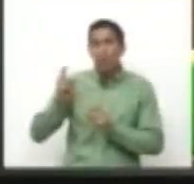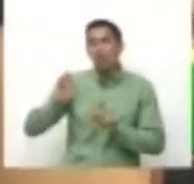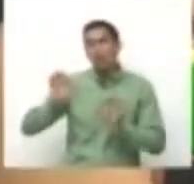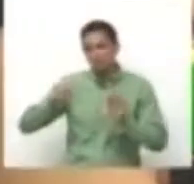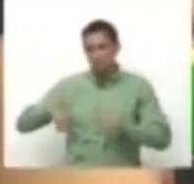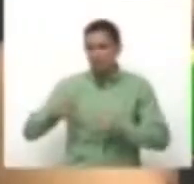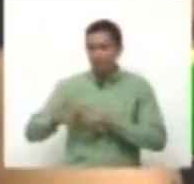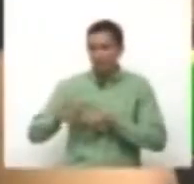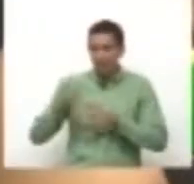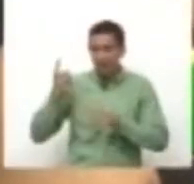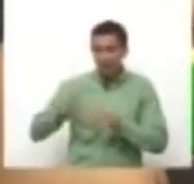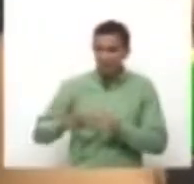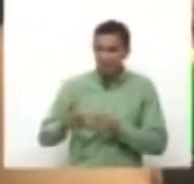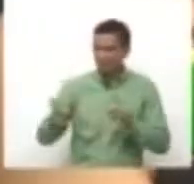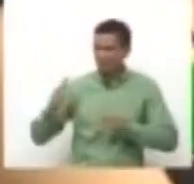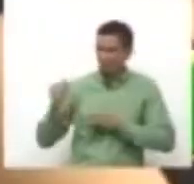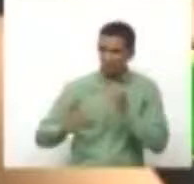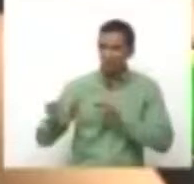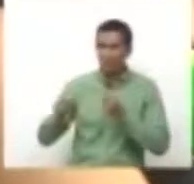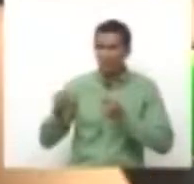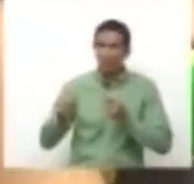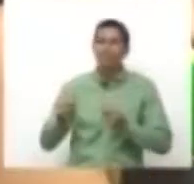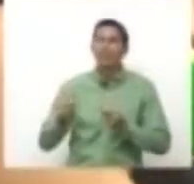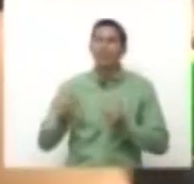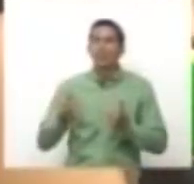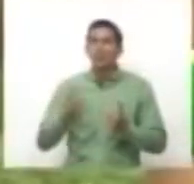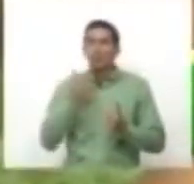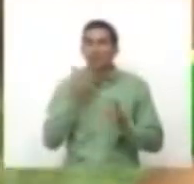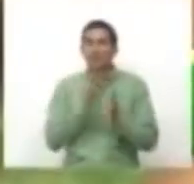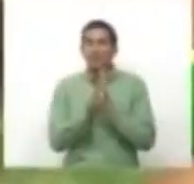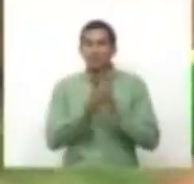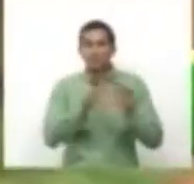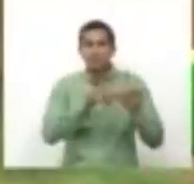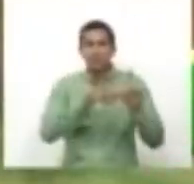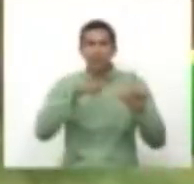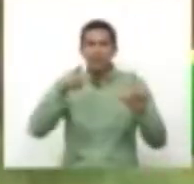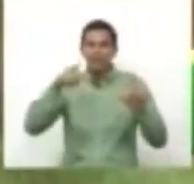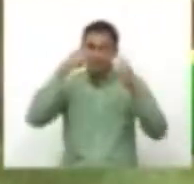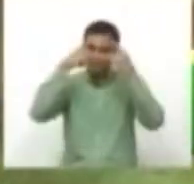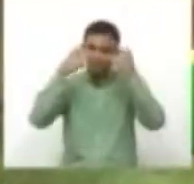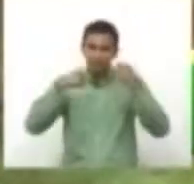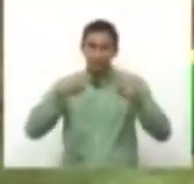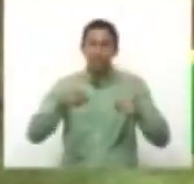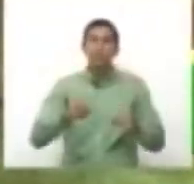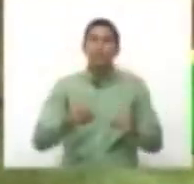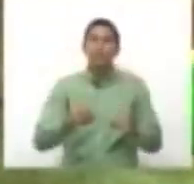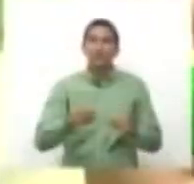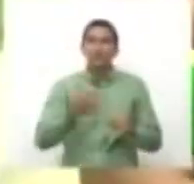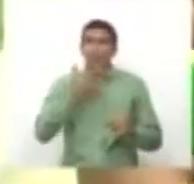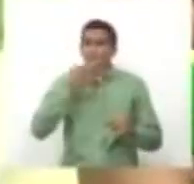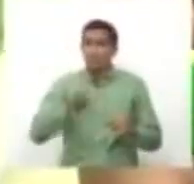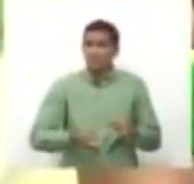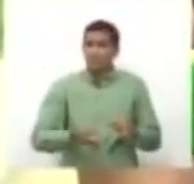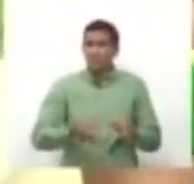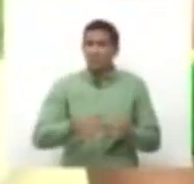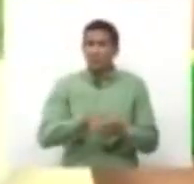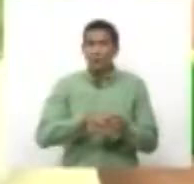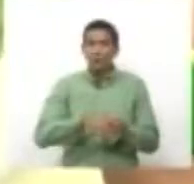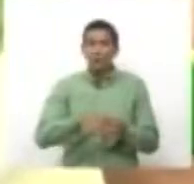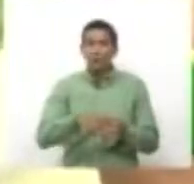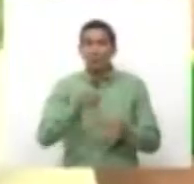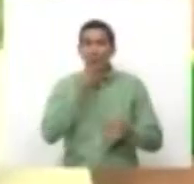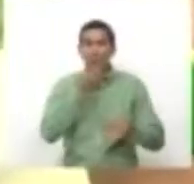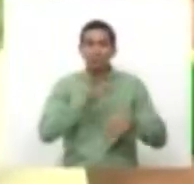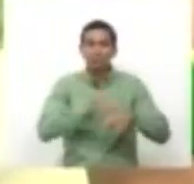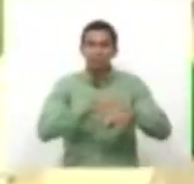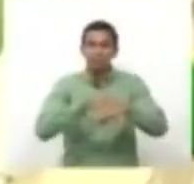desacuerdos. Pero si bien es cierto que las cifras son motivo de preocupación, no es menor cierto que la atención oficial de los casos denunciados no es